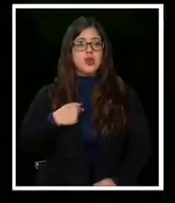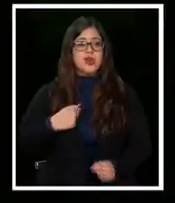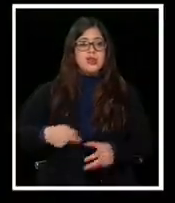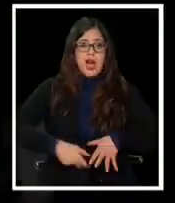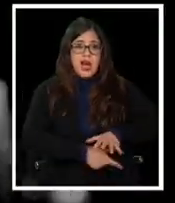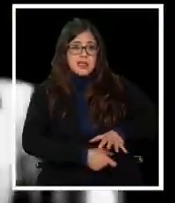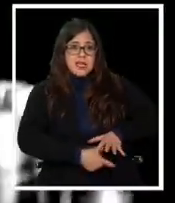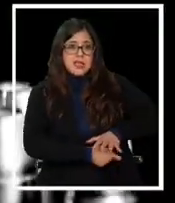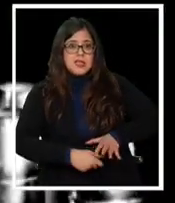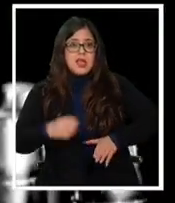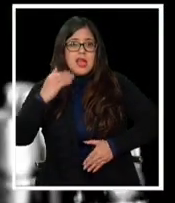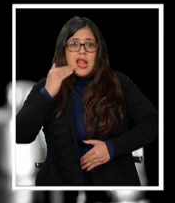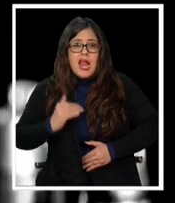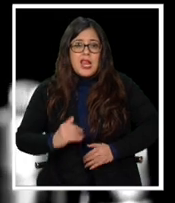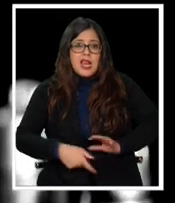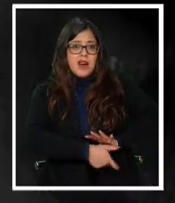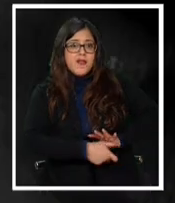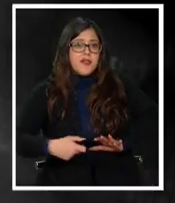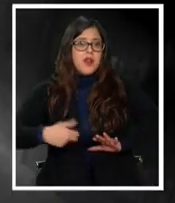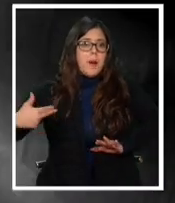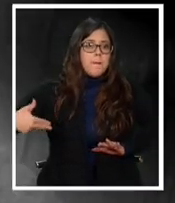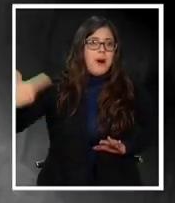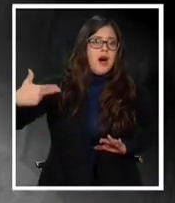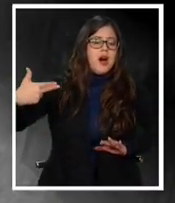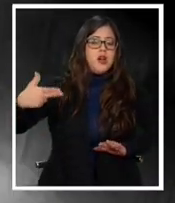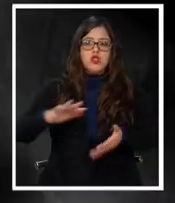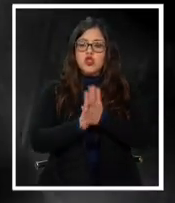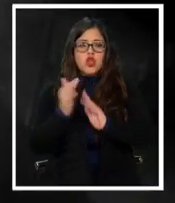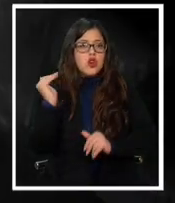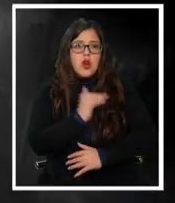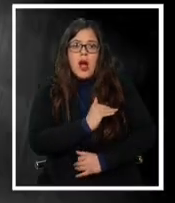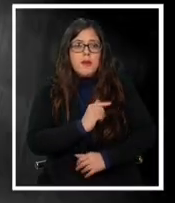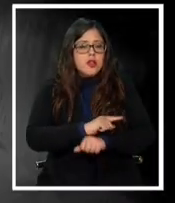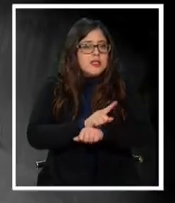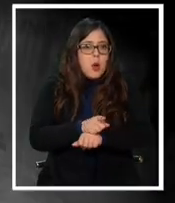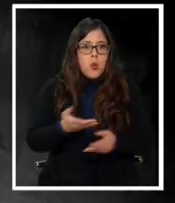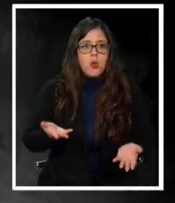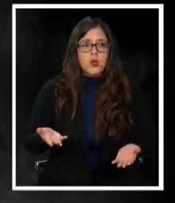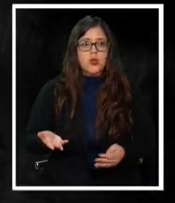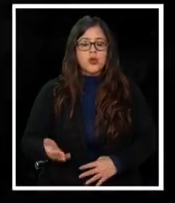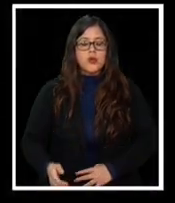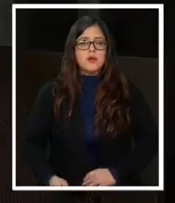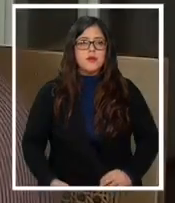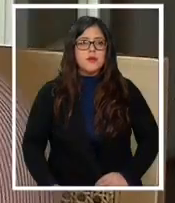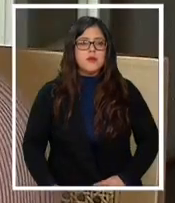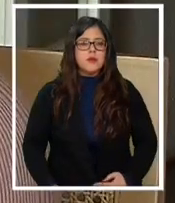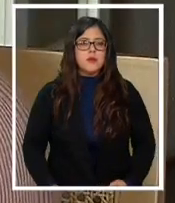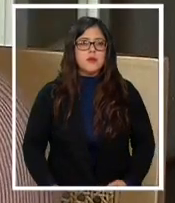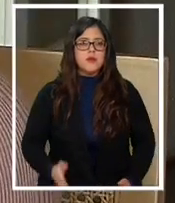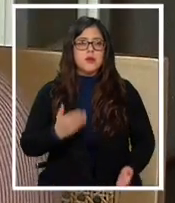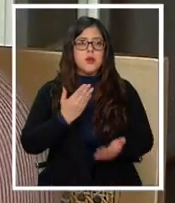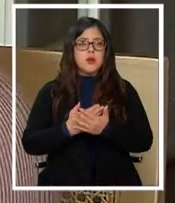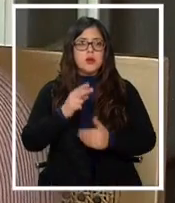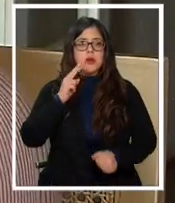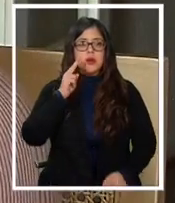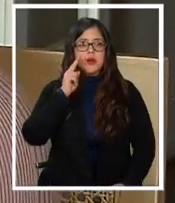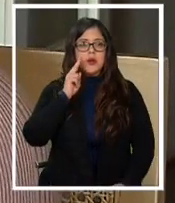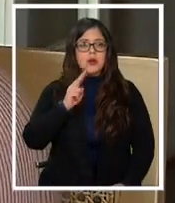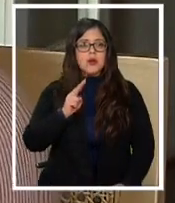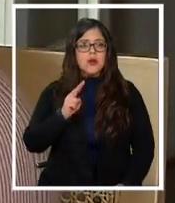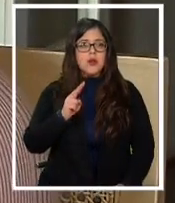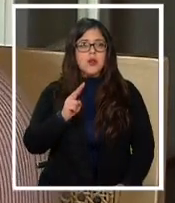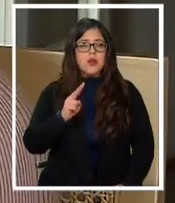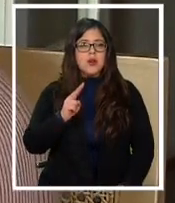cinturón, le dispara. Todo rápido, fueron segundos. Y cuando veo ya que mi hija dice,